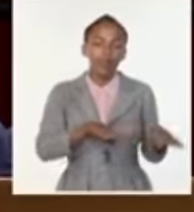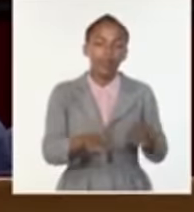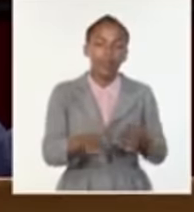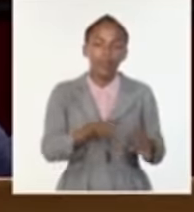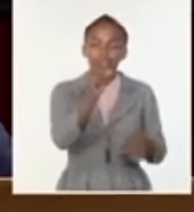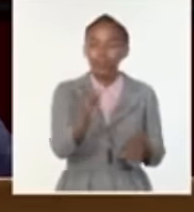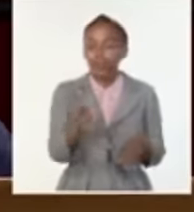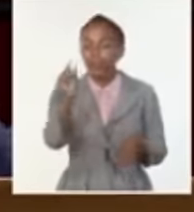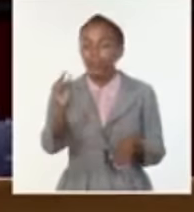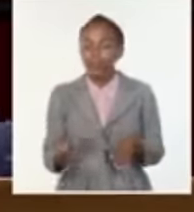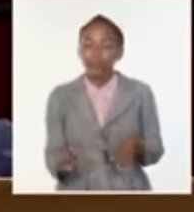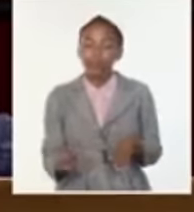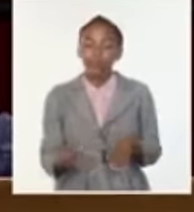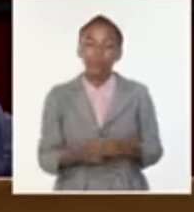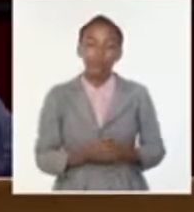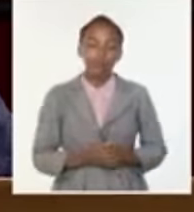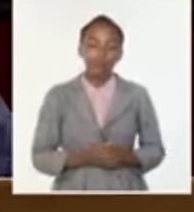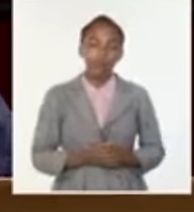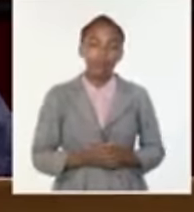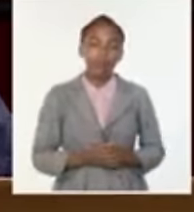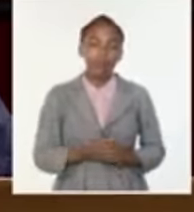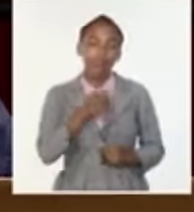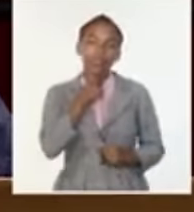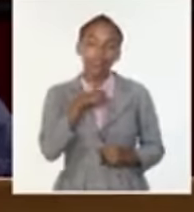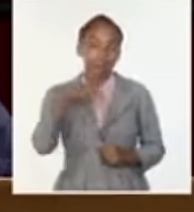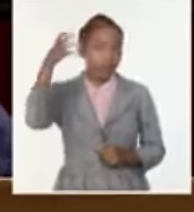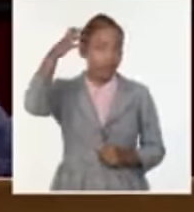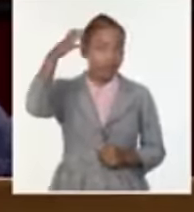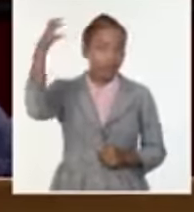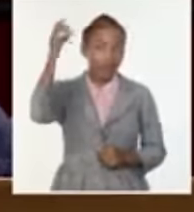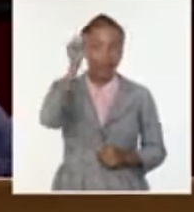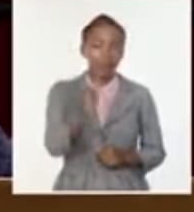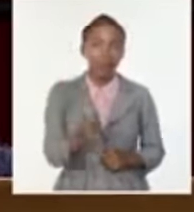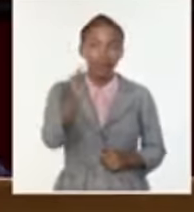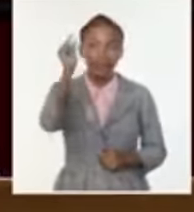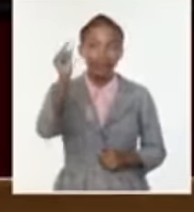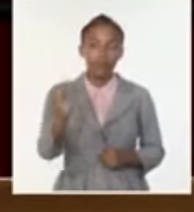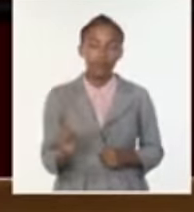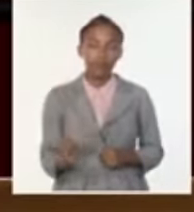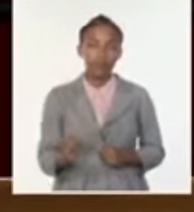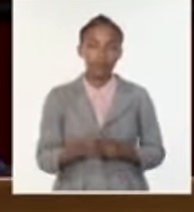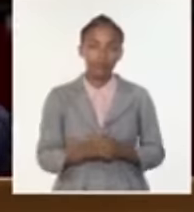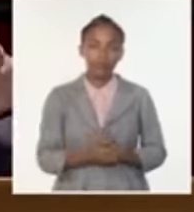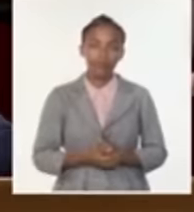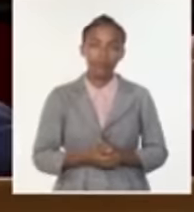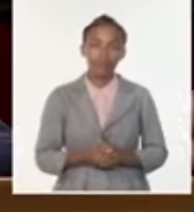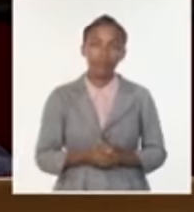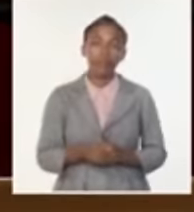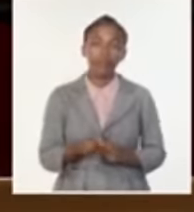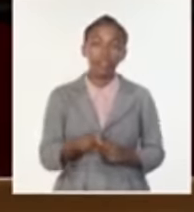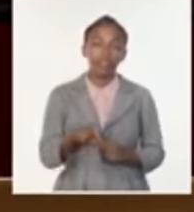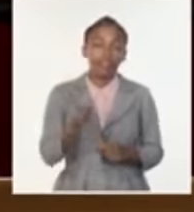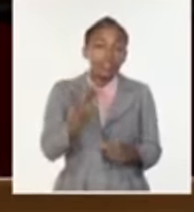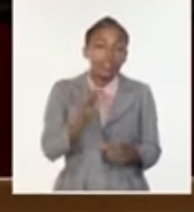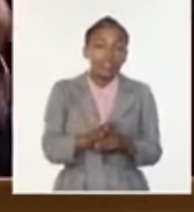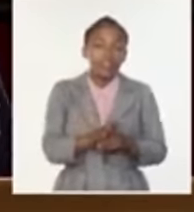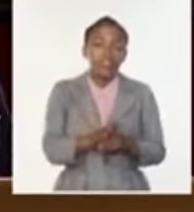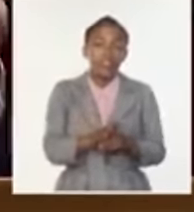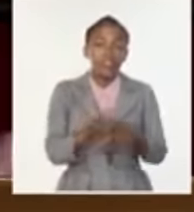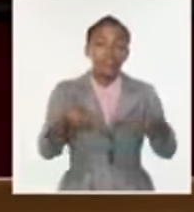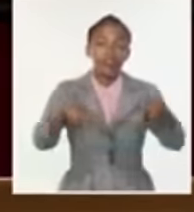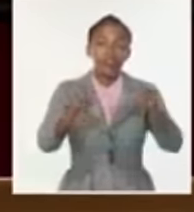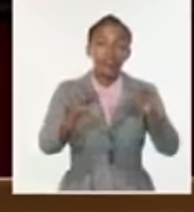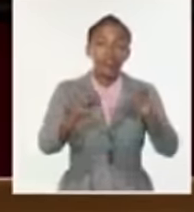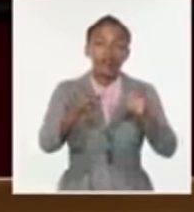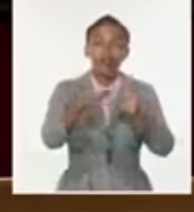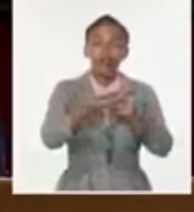personal. Entonces, los propios gobernadores nos pidieron que vamos a iniciar, ahora cuando empiecen las nuevas normas, con